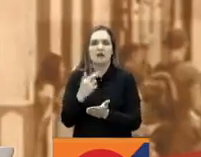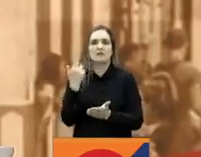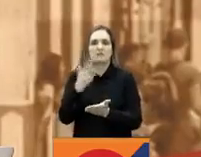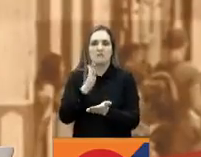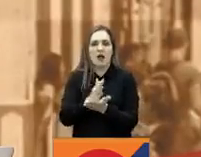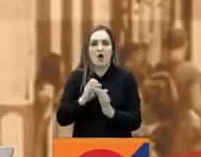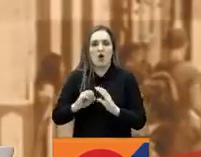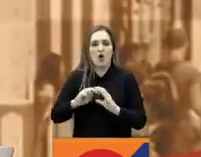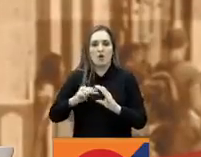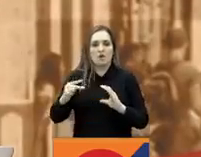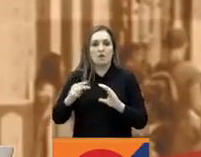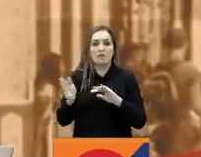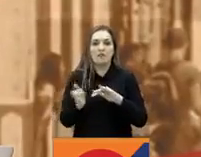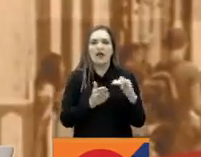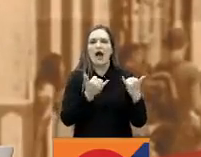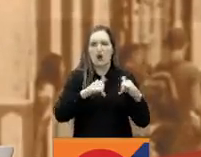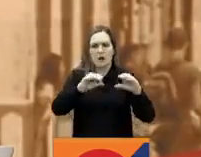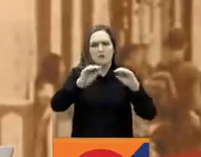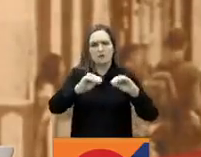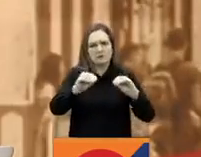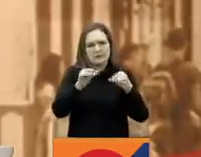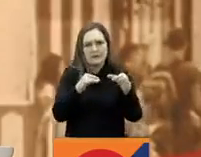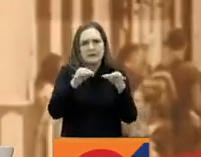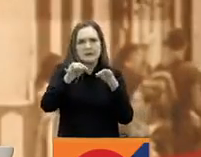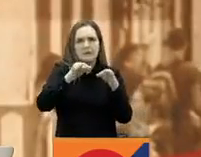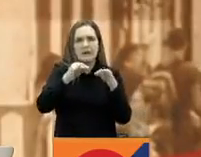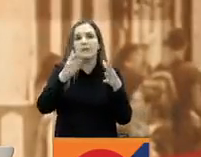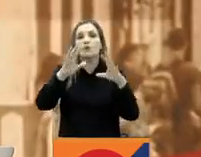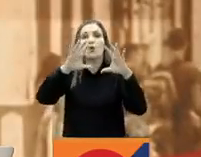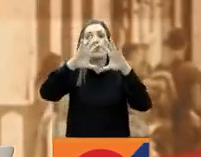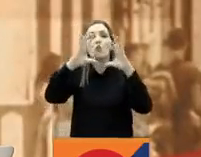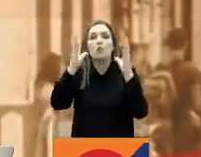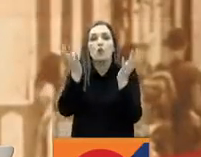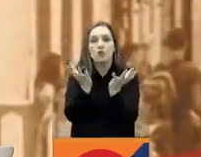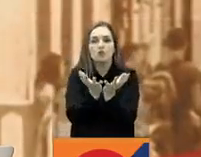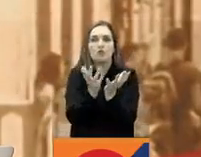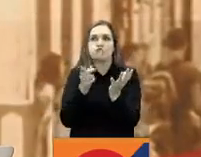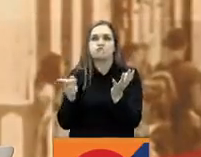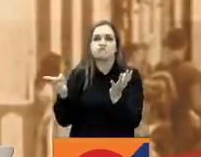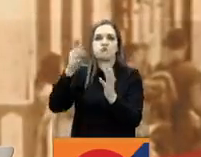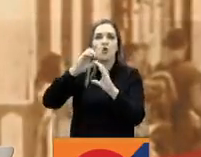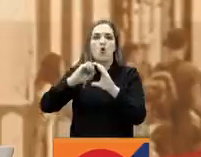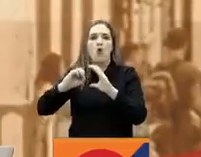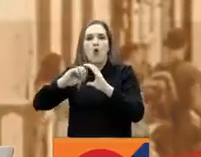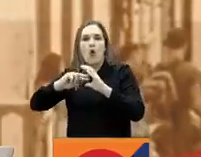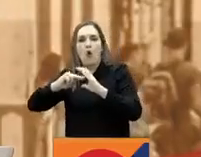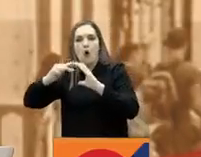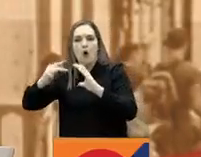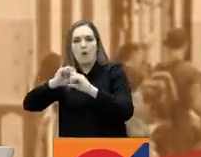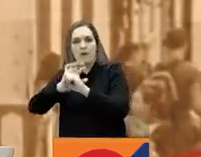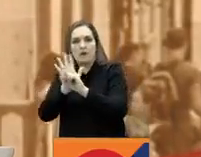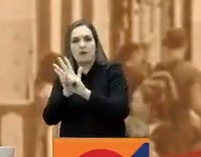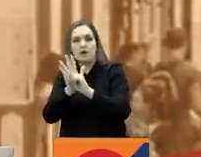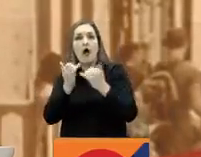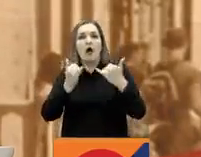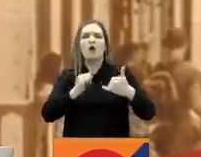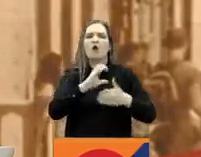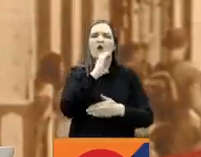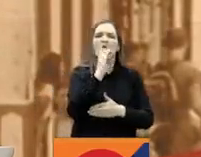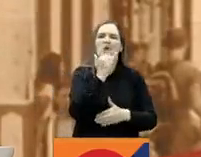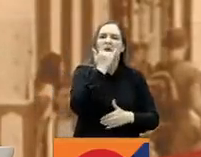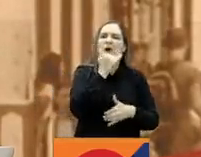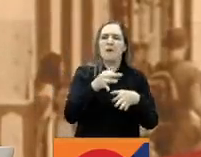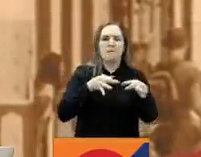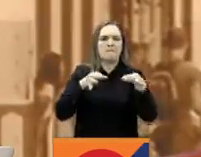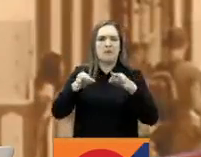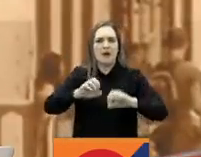bueno vamos a hacer un poco de pedagogía ante la situación en el mundo y la confirmación de la presencia de omicron en el país contactamos a esta hora a roberto